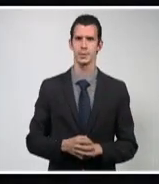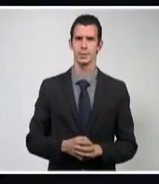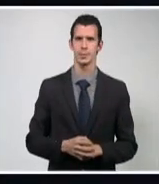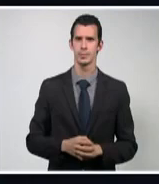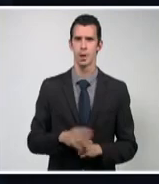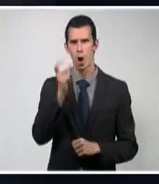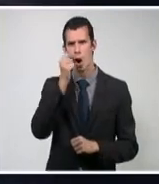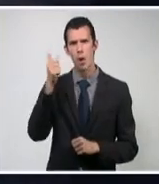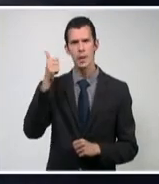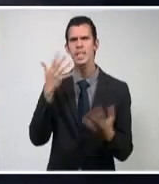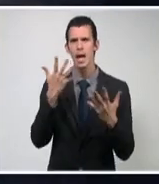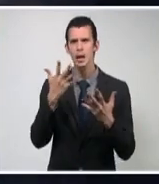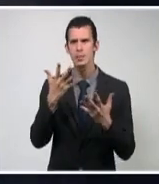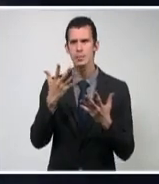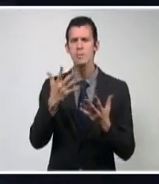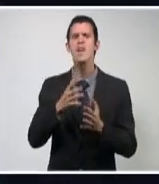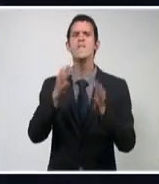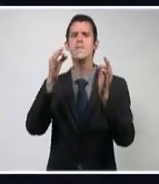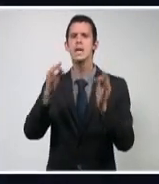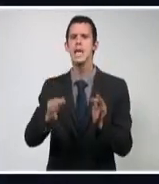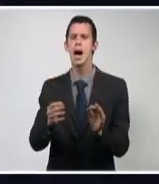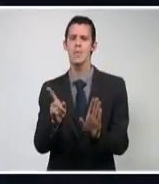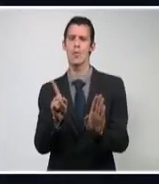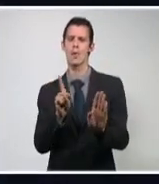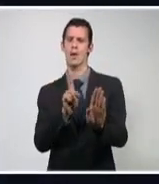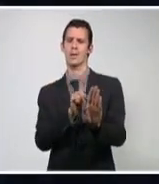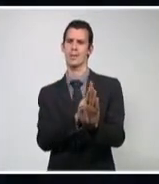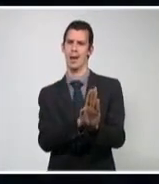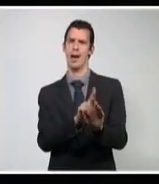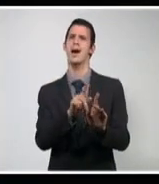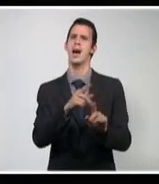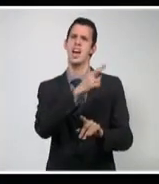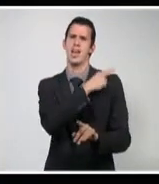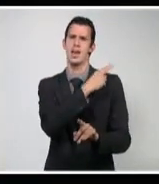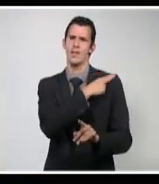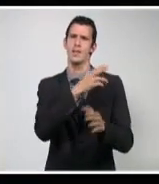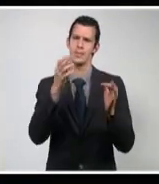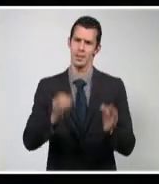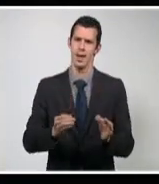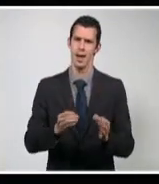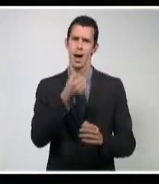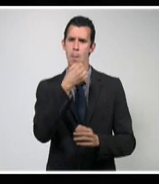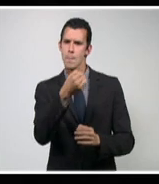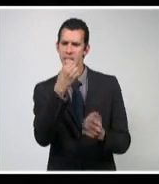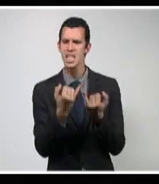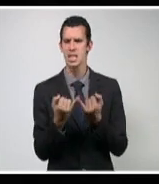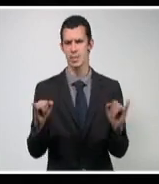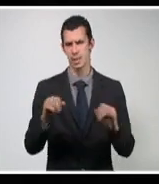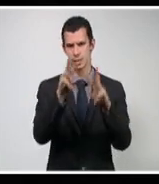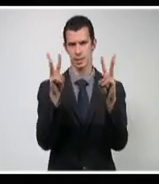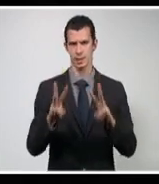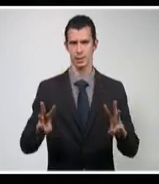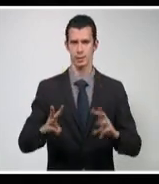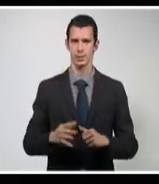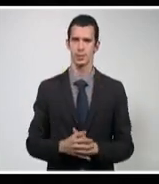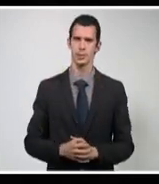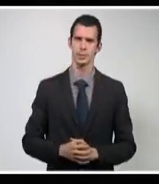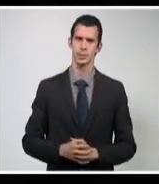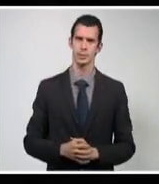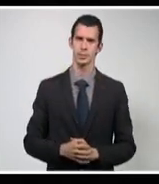claro. Pablo Díaz Espí, director de Diario de Cuba. ¿Recuerdan lo que es la NED? La